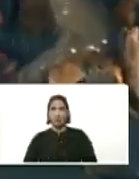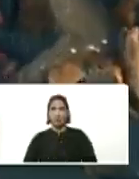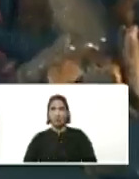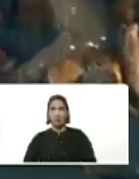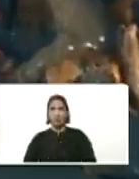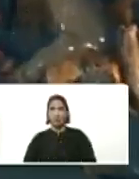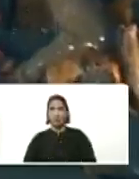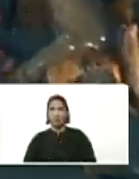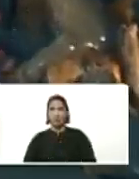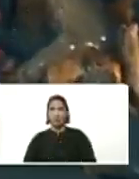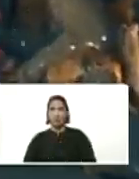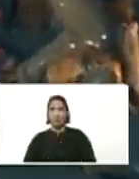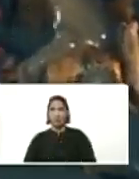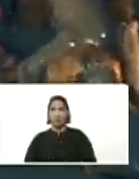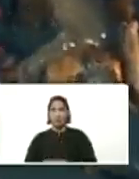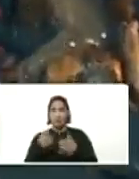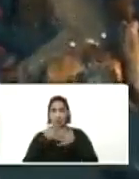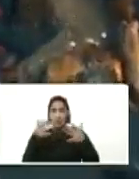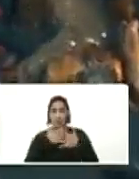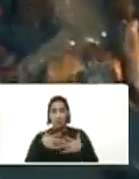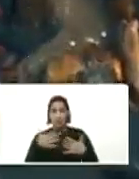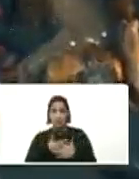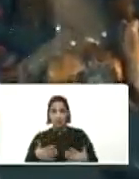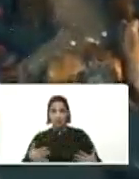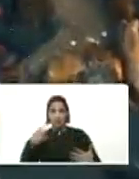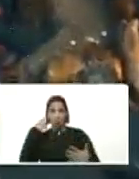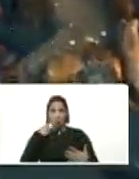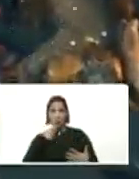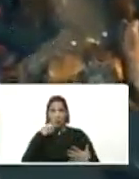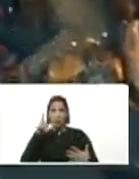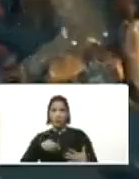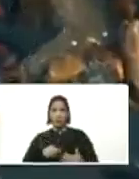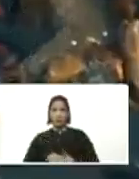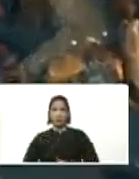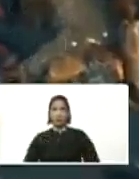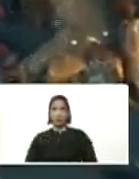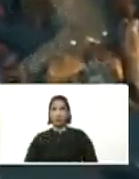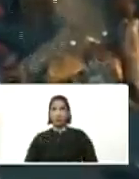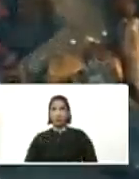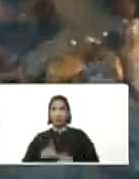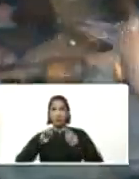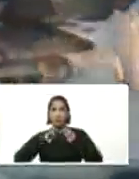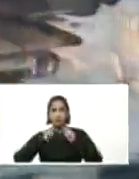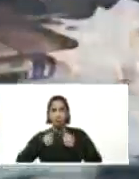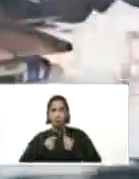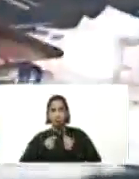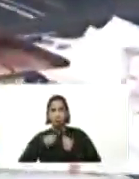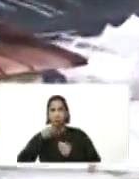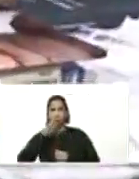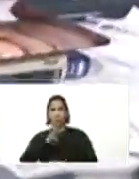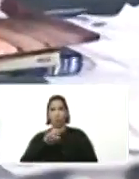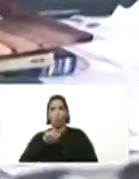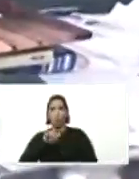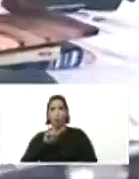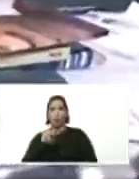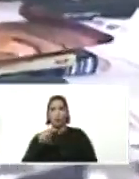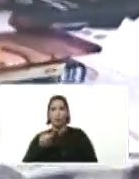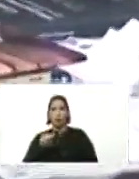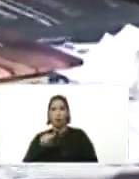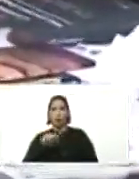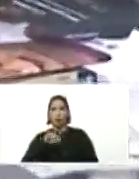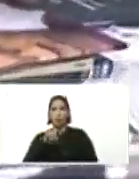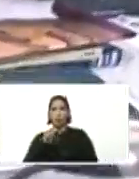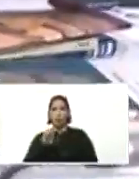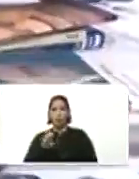Aletzat, Cartas de Aletzat, Bolívar y Espinosa. Aristóbulo, Guaica, José Vicente